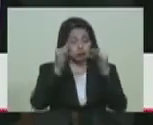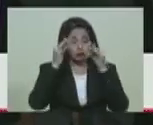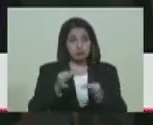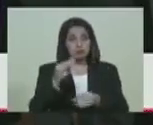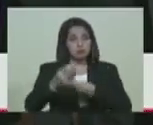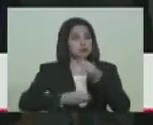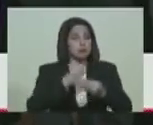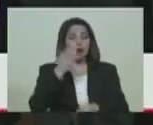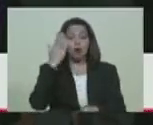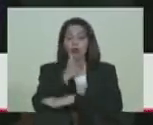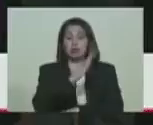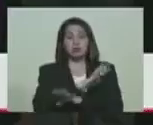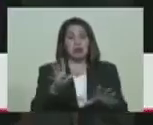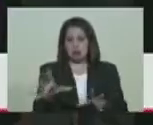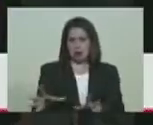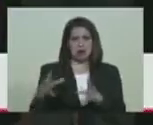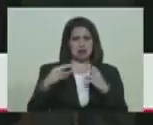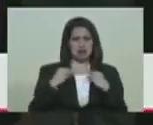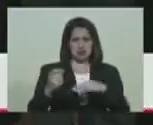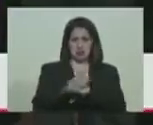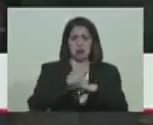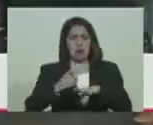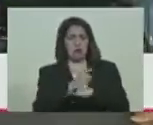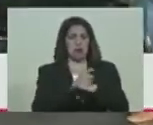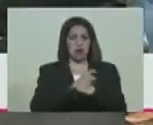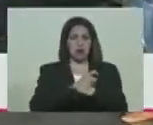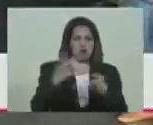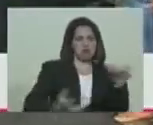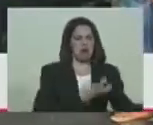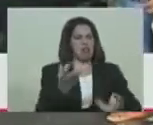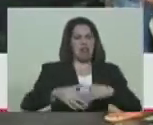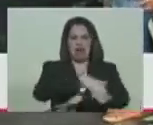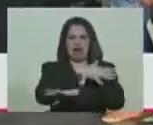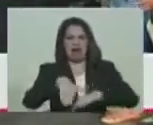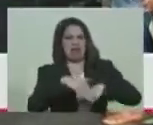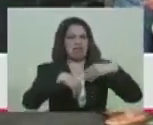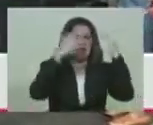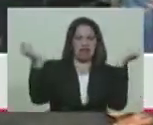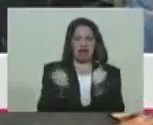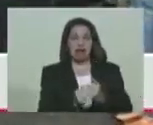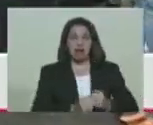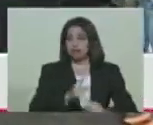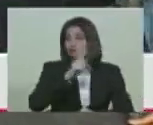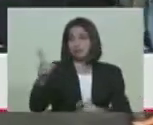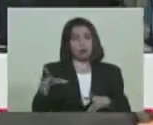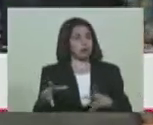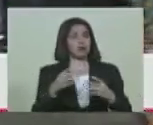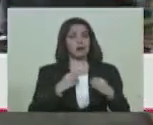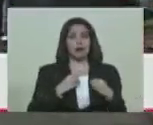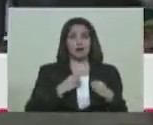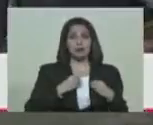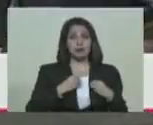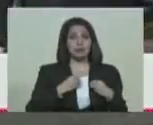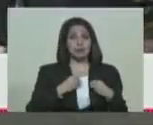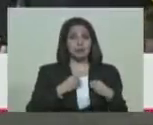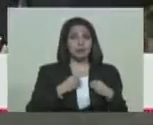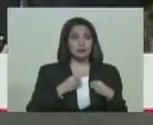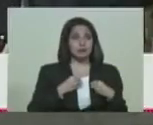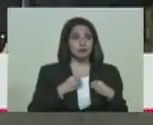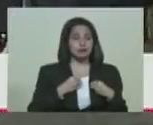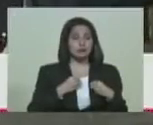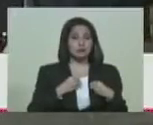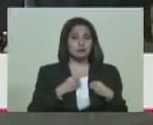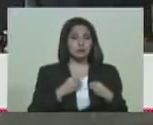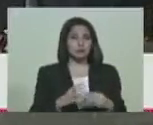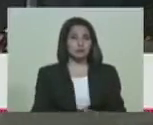justicia. No aceptaré gobernadores guarimberos, saboteadores. No lo aceptaré. Golpistas, no lo voy a aceptar.